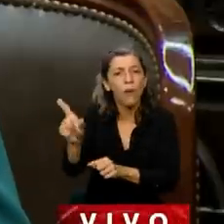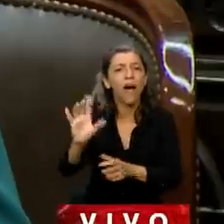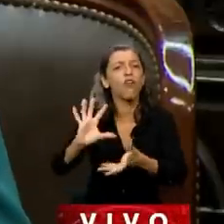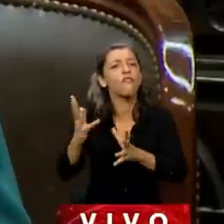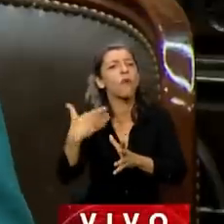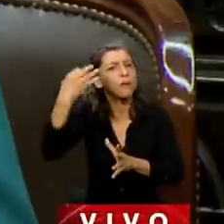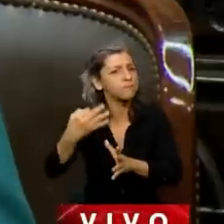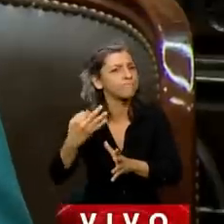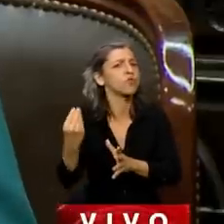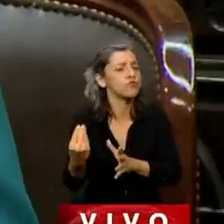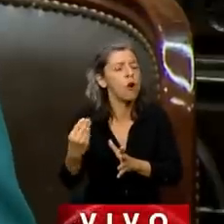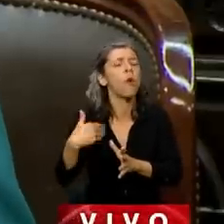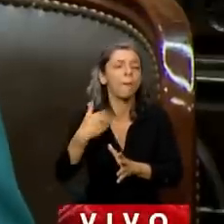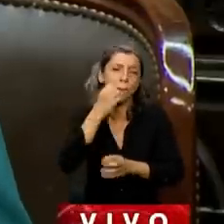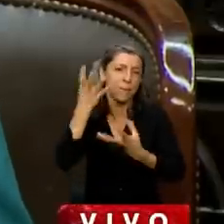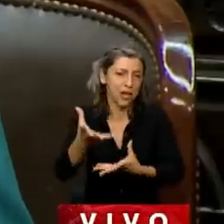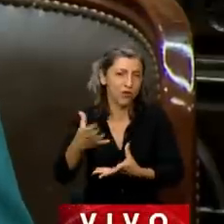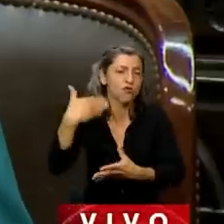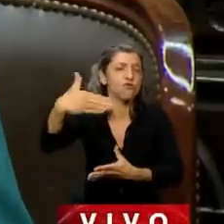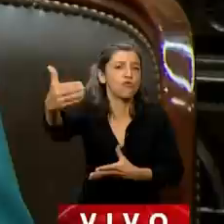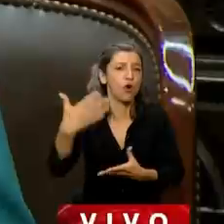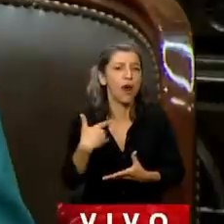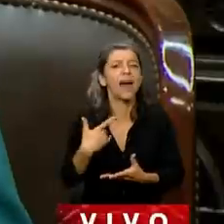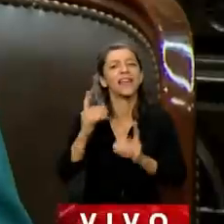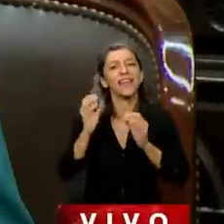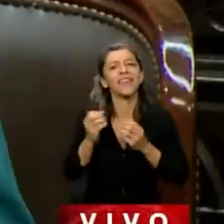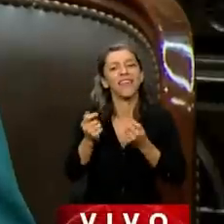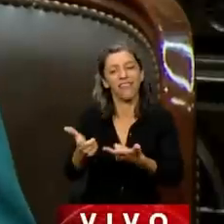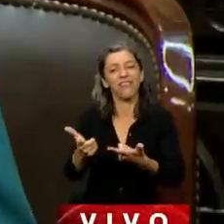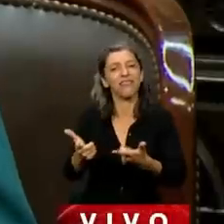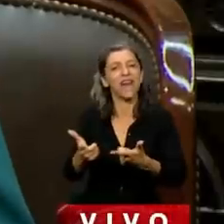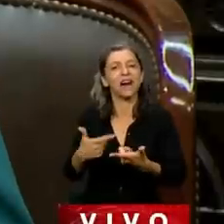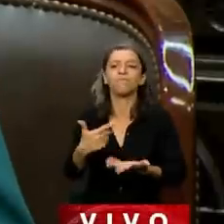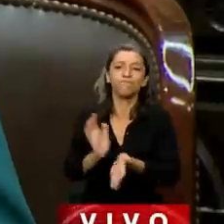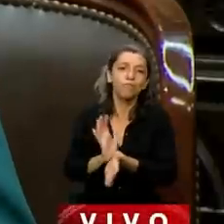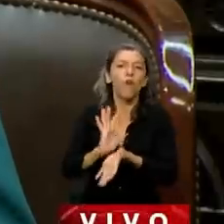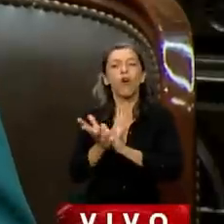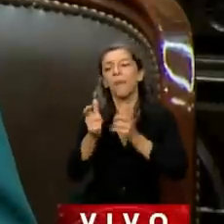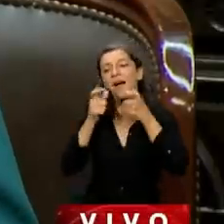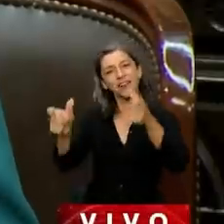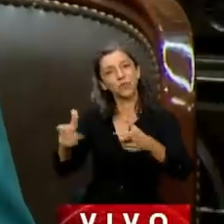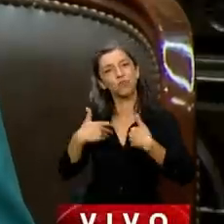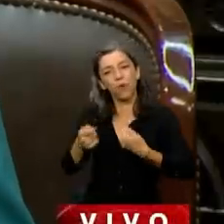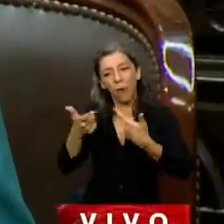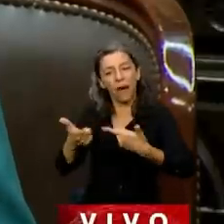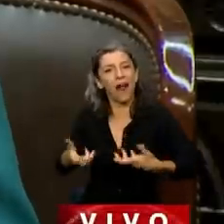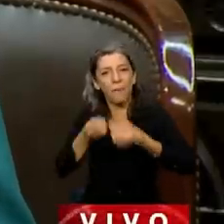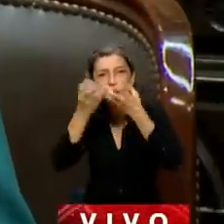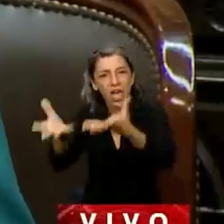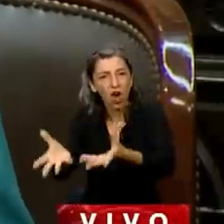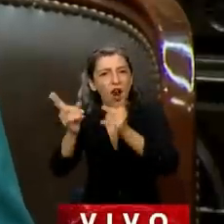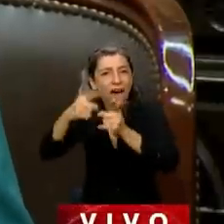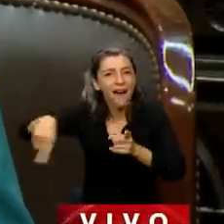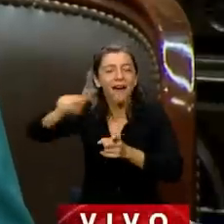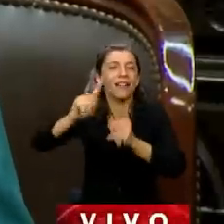enfermeras y enfermeros para así dar una respuesta integral al objetivo de tener una mejor salud y